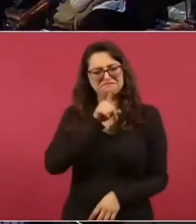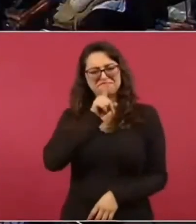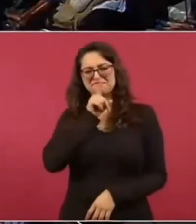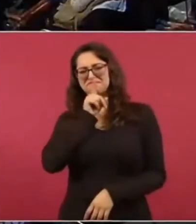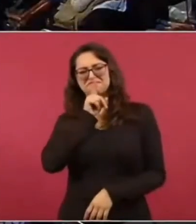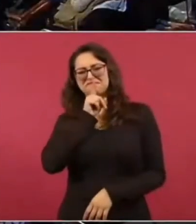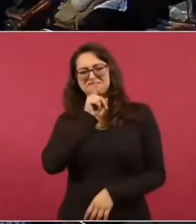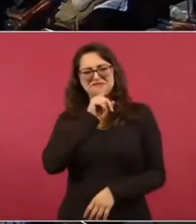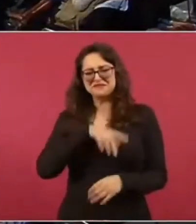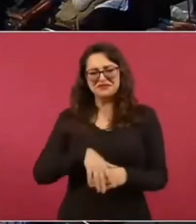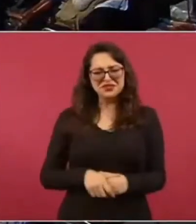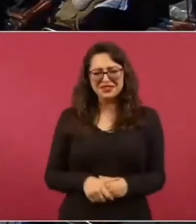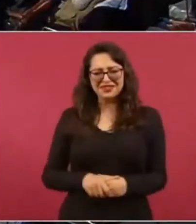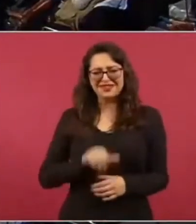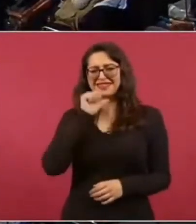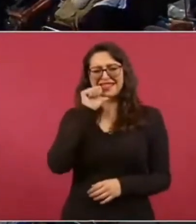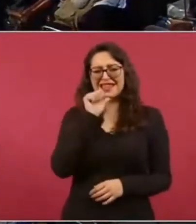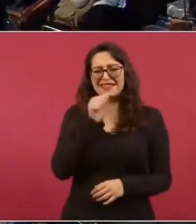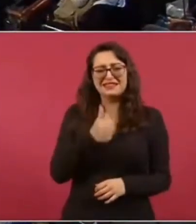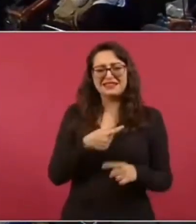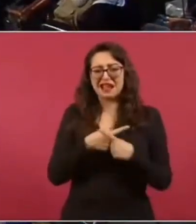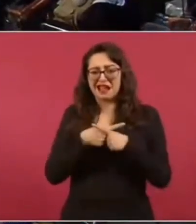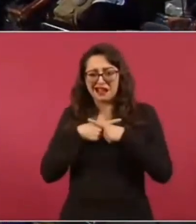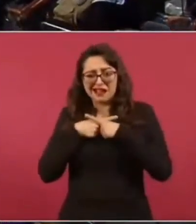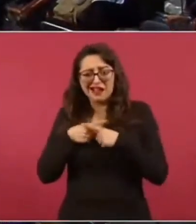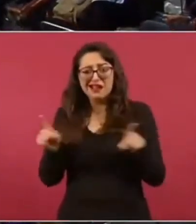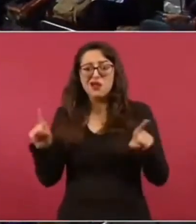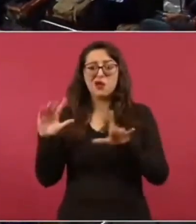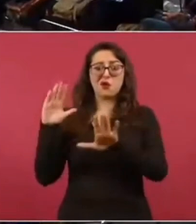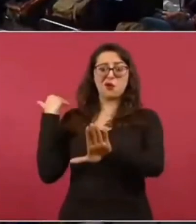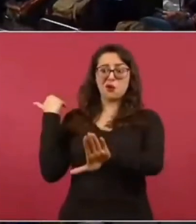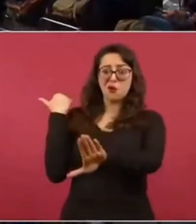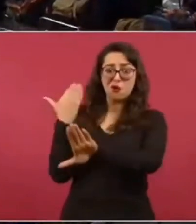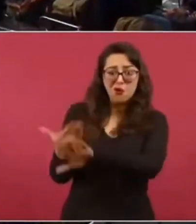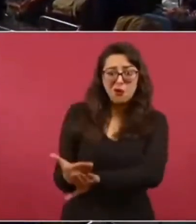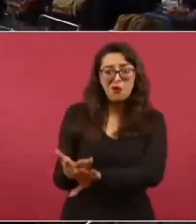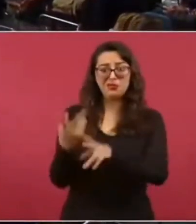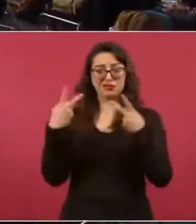en beneficio del pueblo. Al contrario,